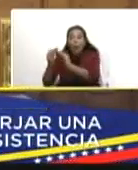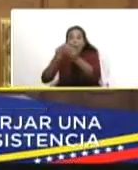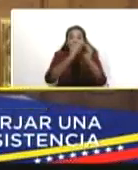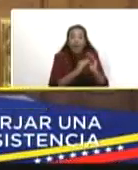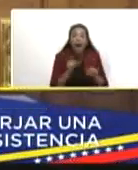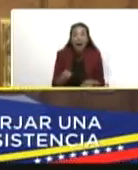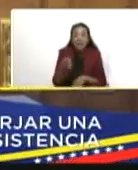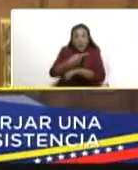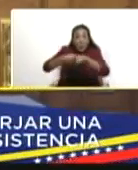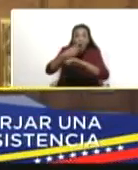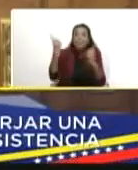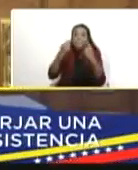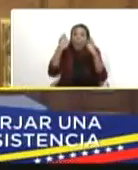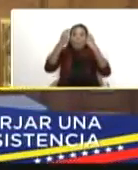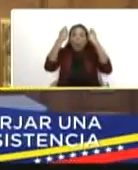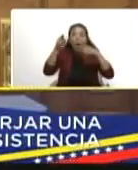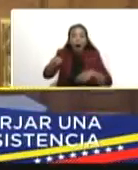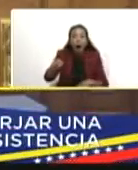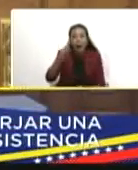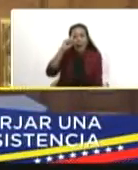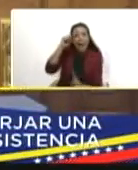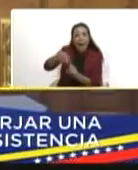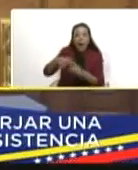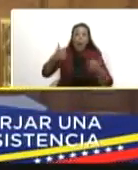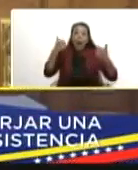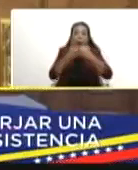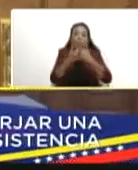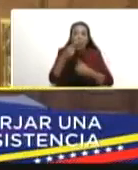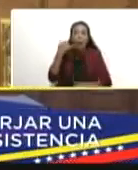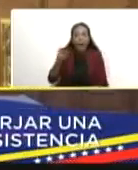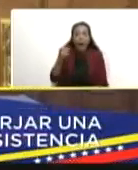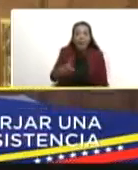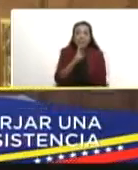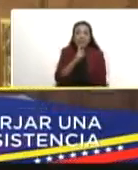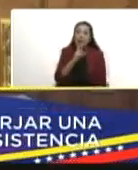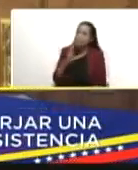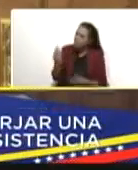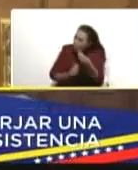sistema de gobierno popular es el gran reto